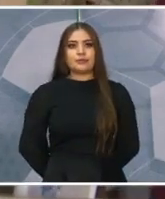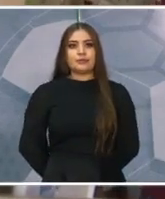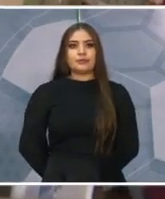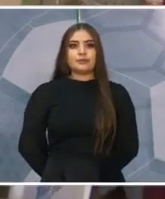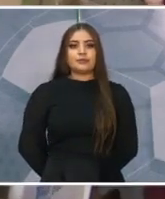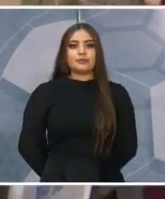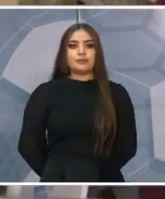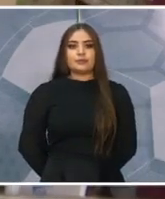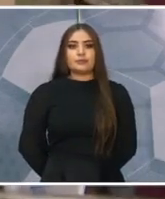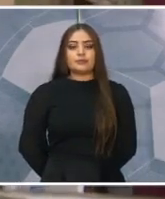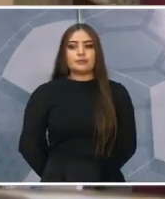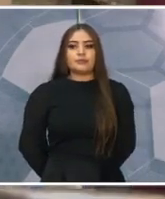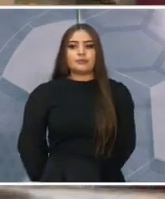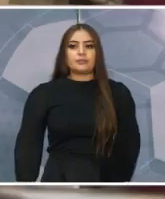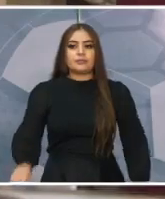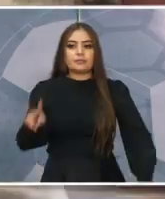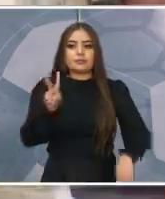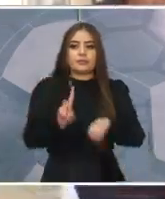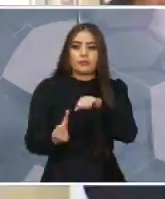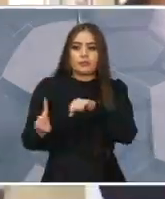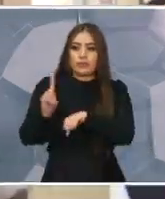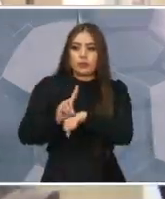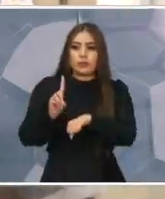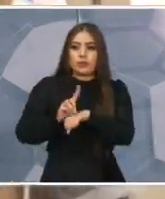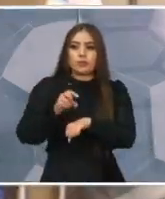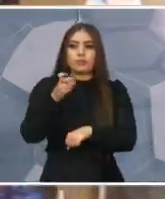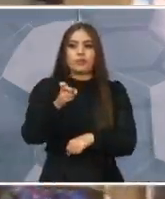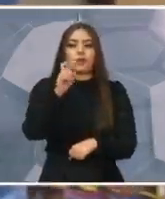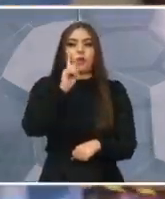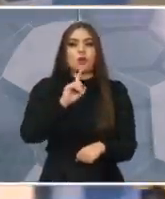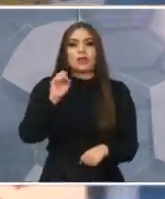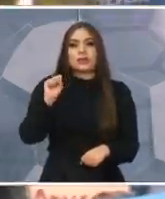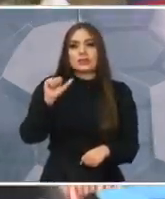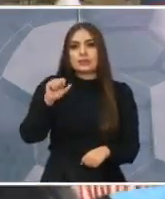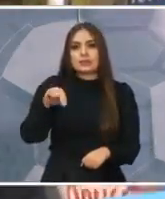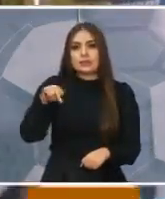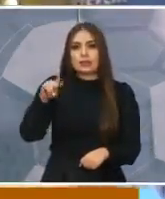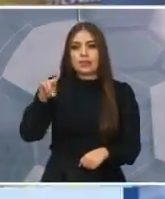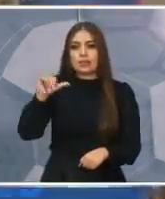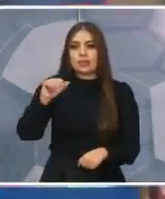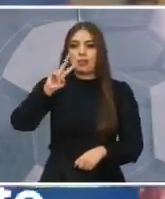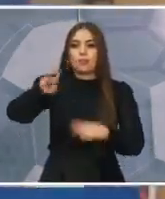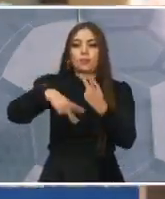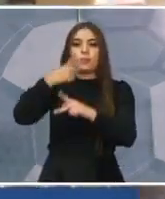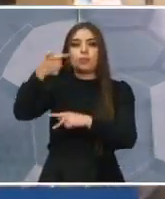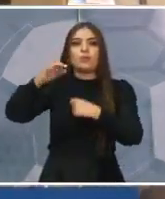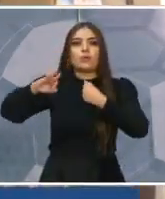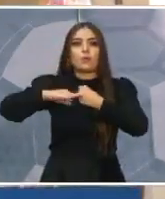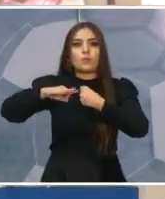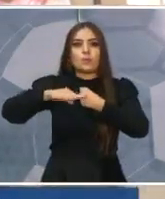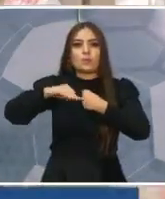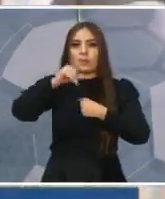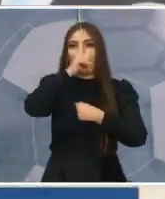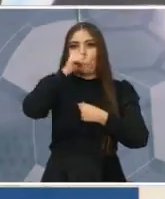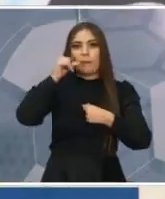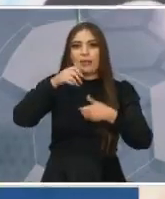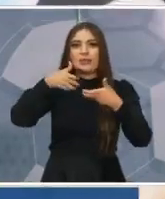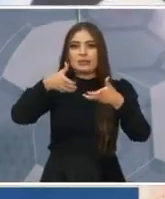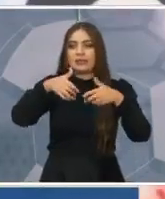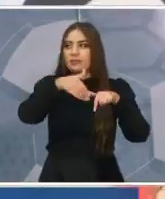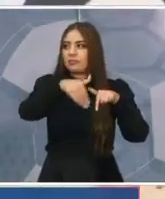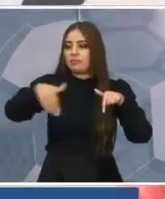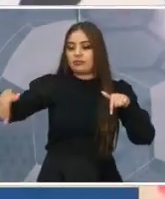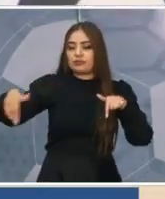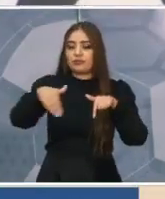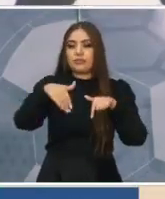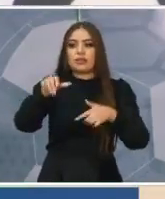Todos los días la señora Sandra Zamarrón acude a una farmacia ubicada en la avenida Juárez y calle Carmen Salinas en el centro de